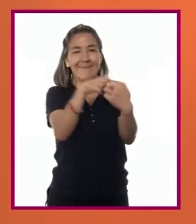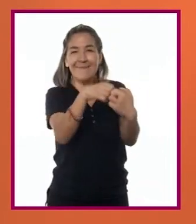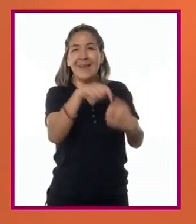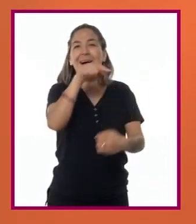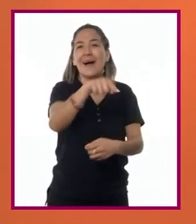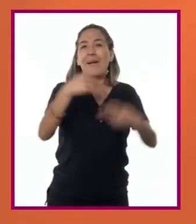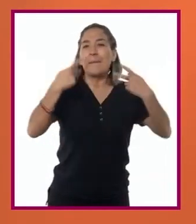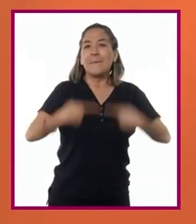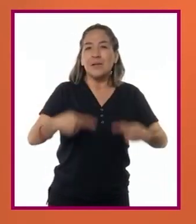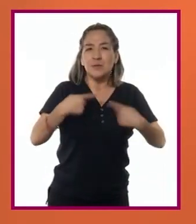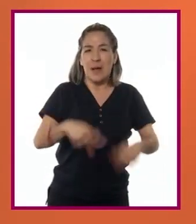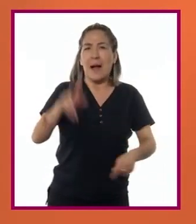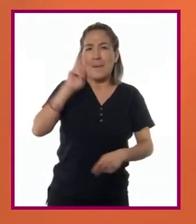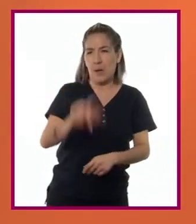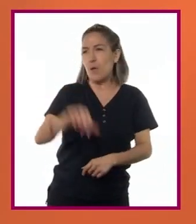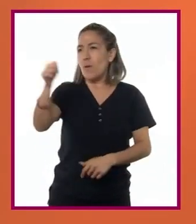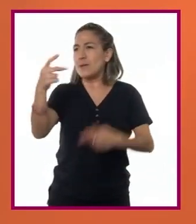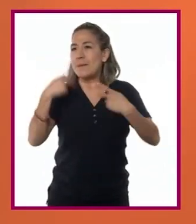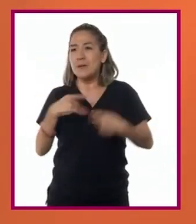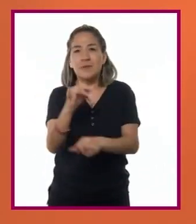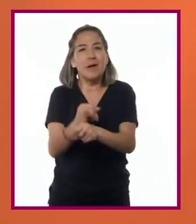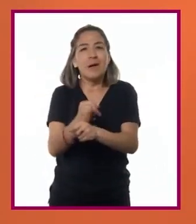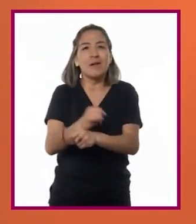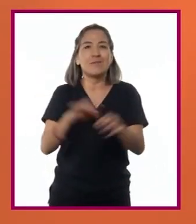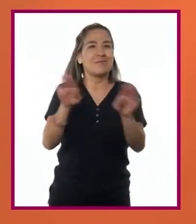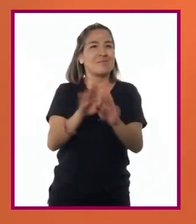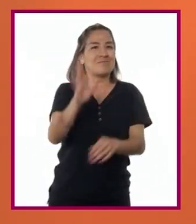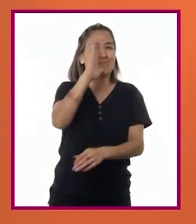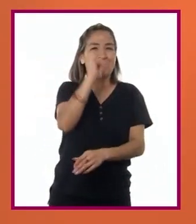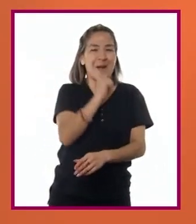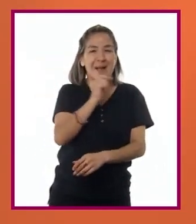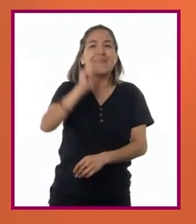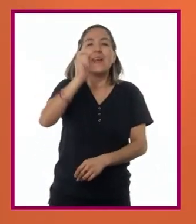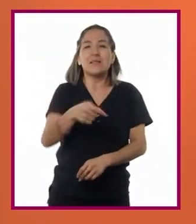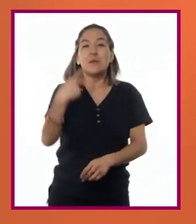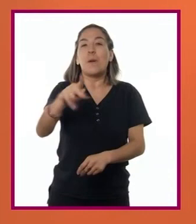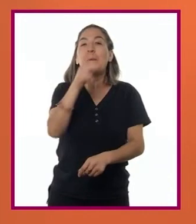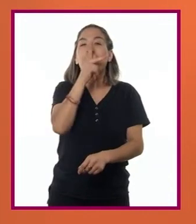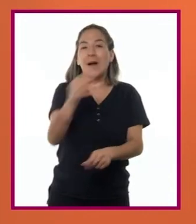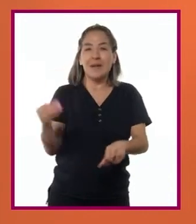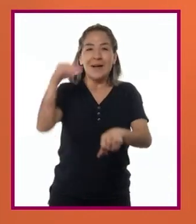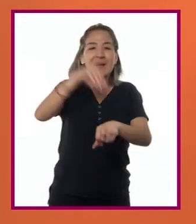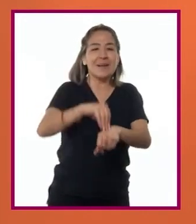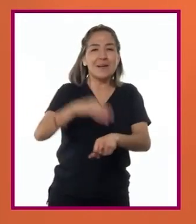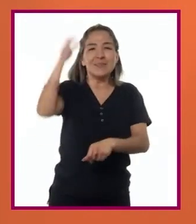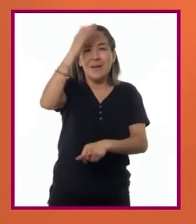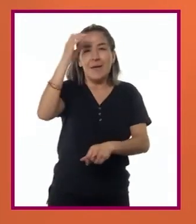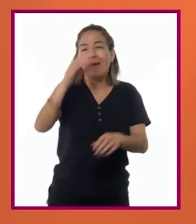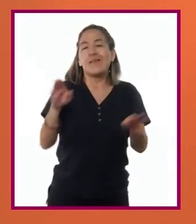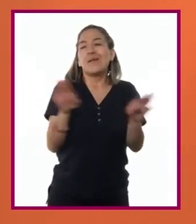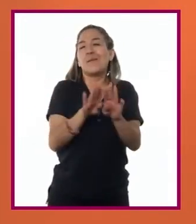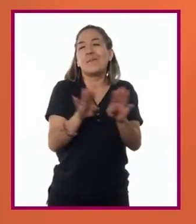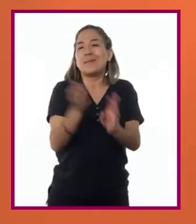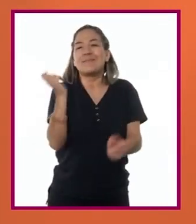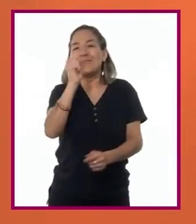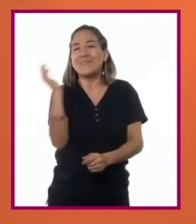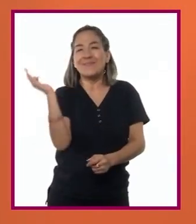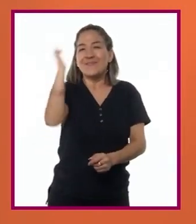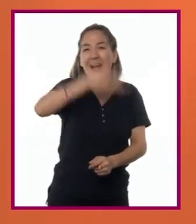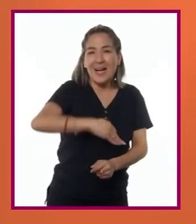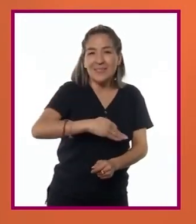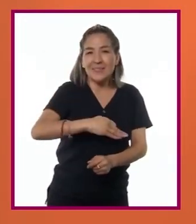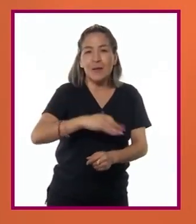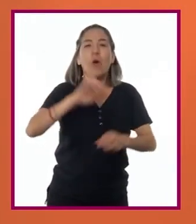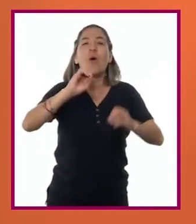una revisión de otros especialistas. En ocasiones emplean términos científicos de manera imprecisa o contrario a